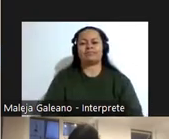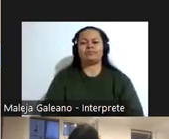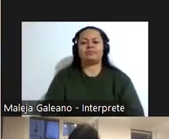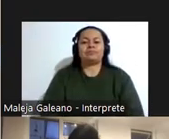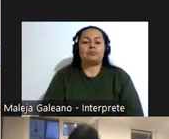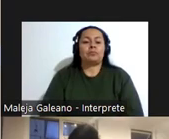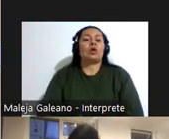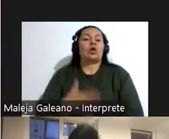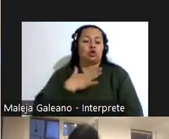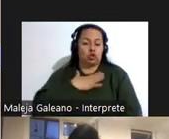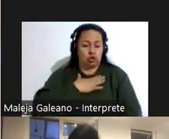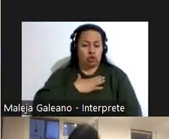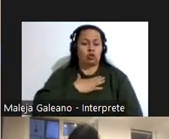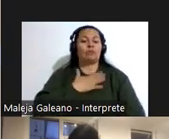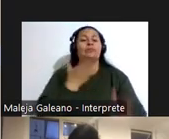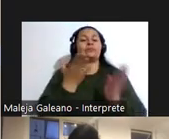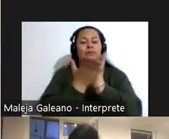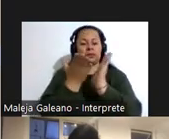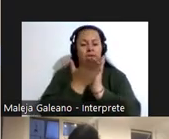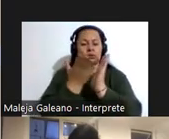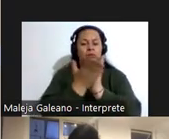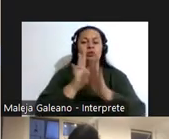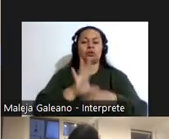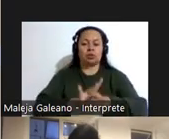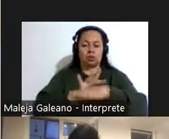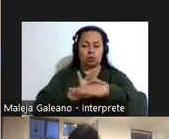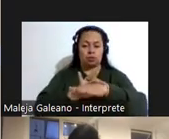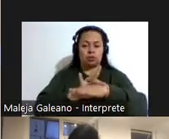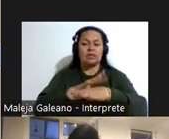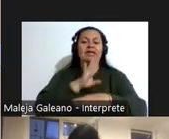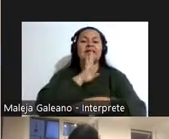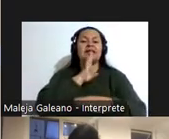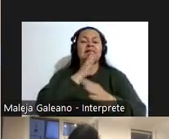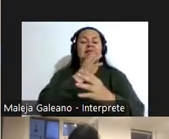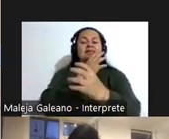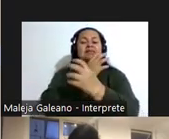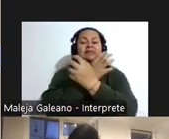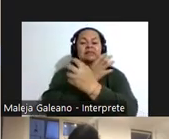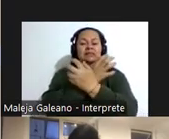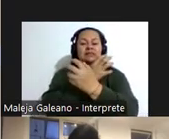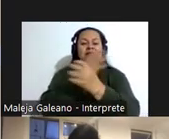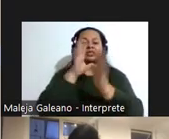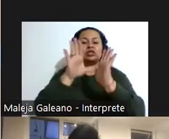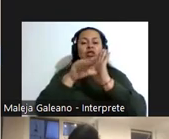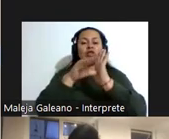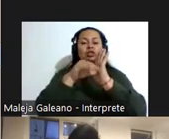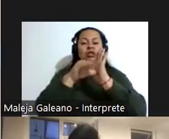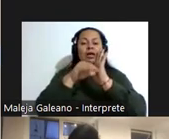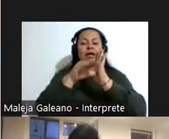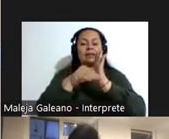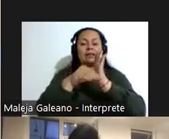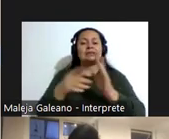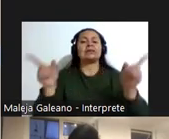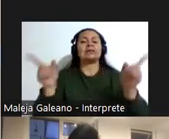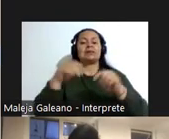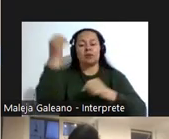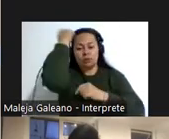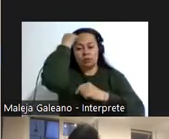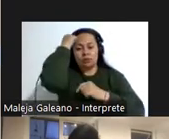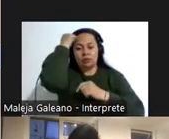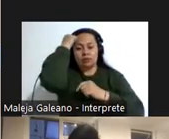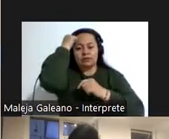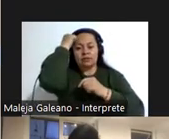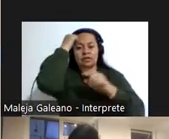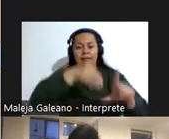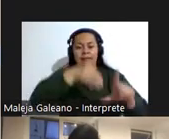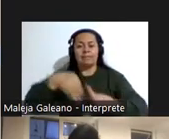Soy estudiante de un doctorado, estoy haciendo el doctorado en Ciencias Sociales, Niñez y Juventud. Soy profesora de la maestría en Discapacidad,